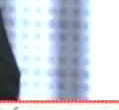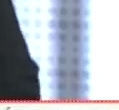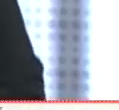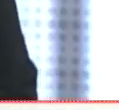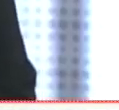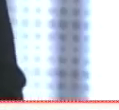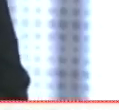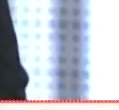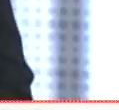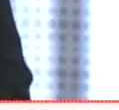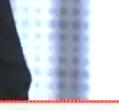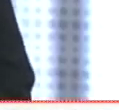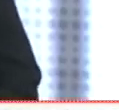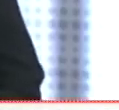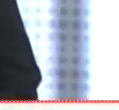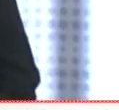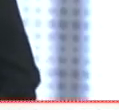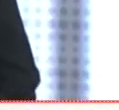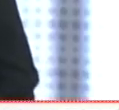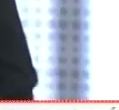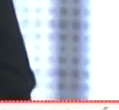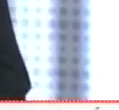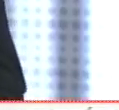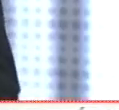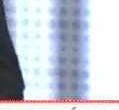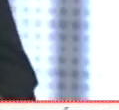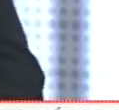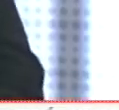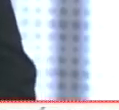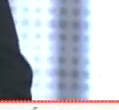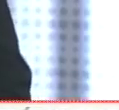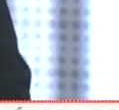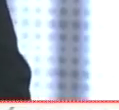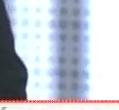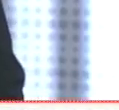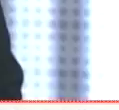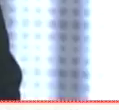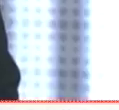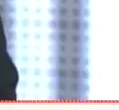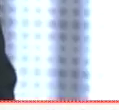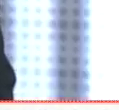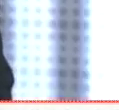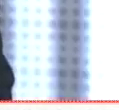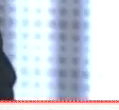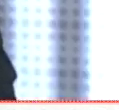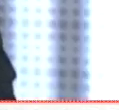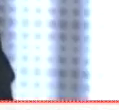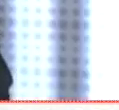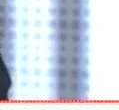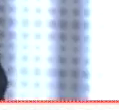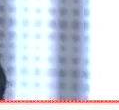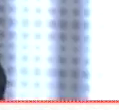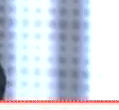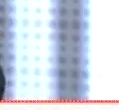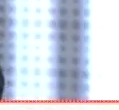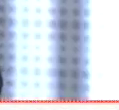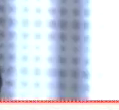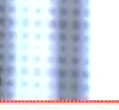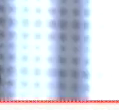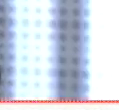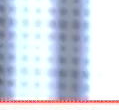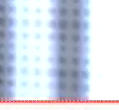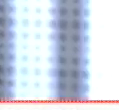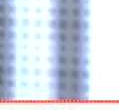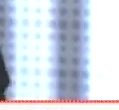Pero entre tanto, ustedes chequean en las redes sociales. Nosotros vamos a, en estos momentos, a llevarle todos los detalles de lo que es la rueda de prensa del Partido Socialista Unido